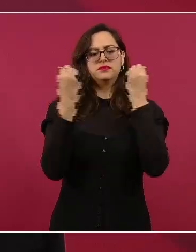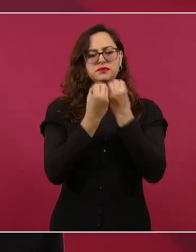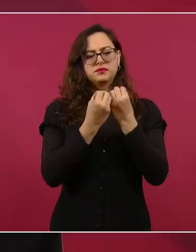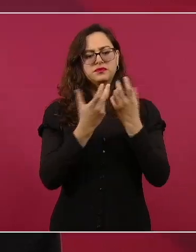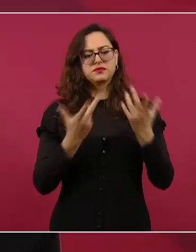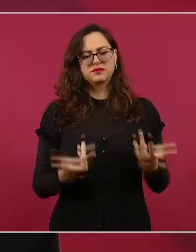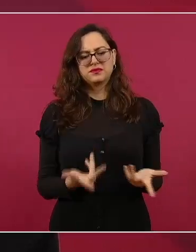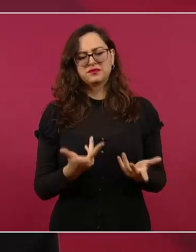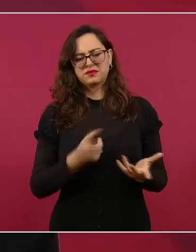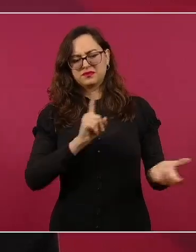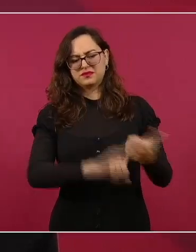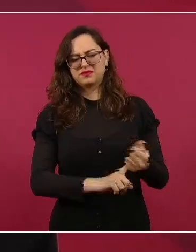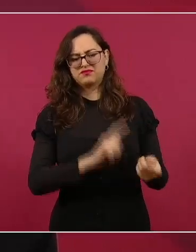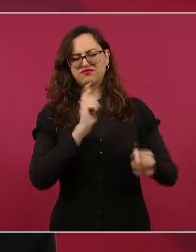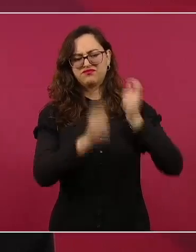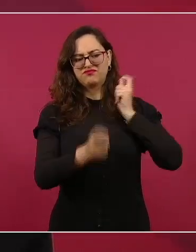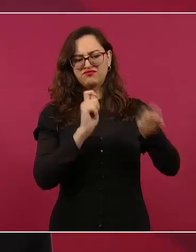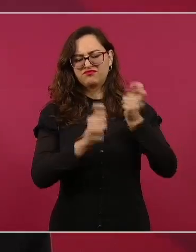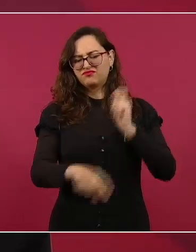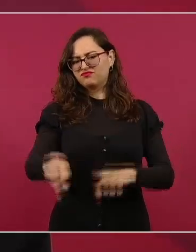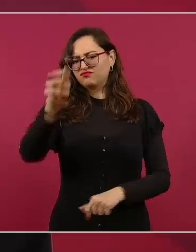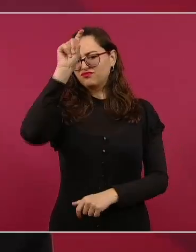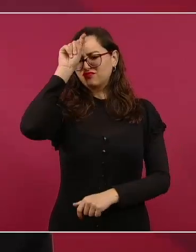que de verdad